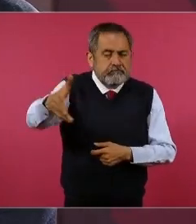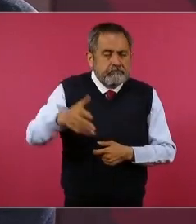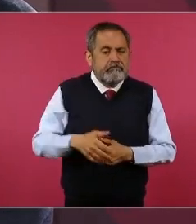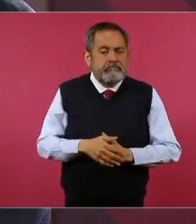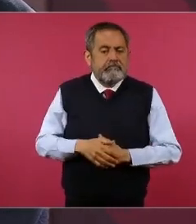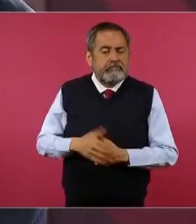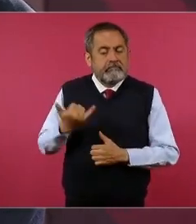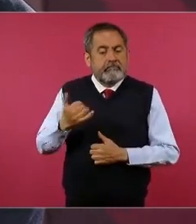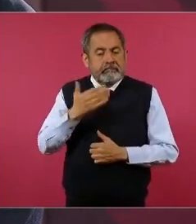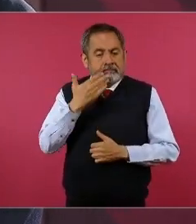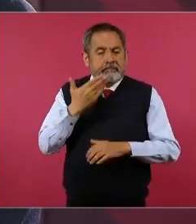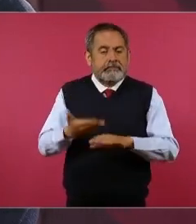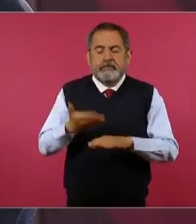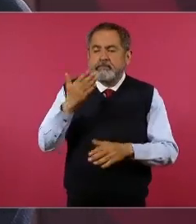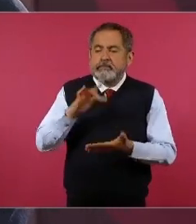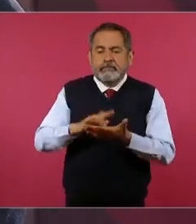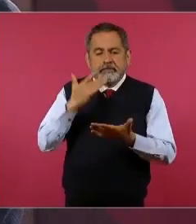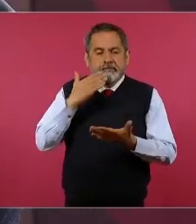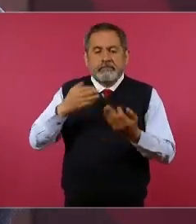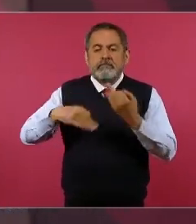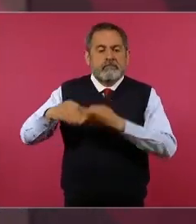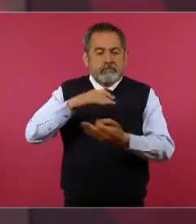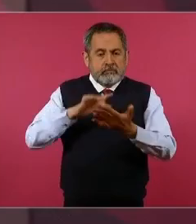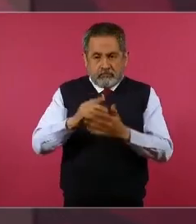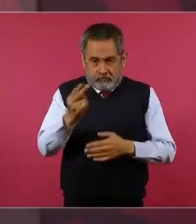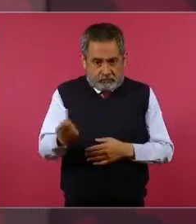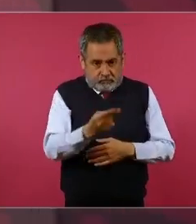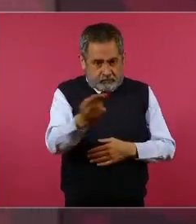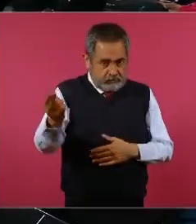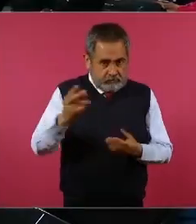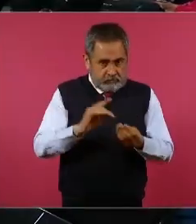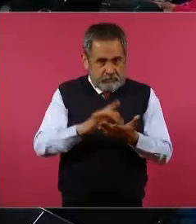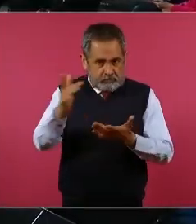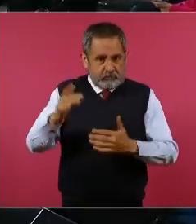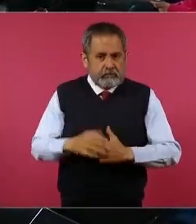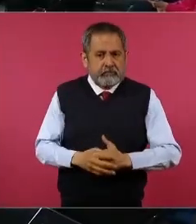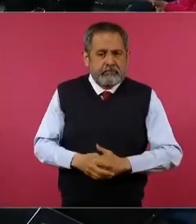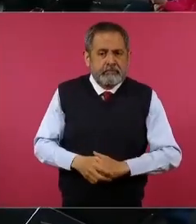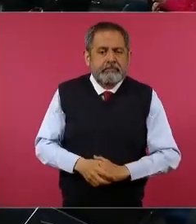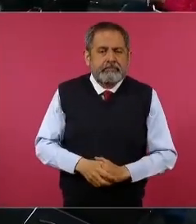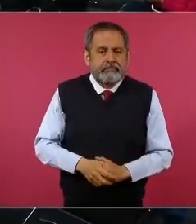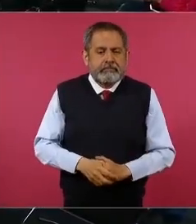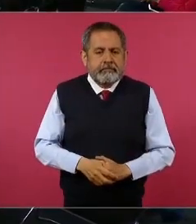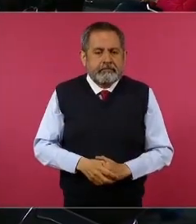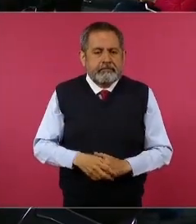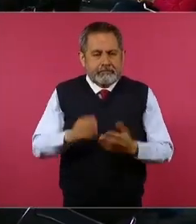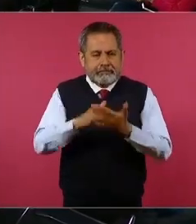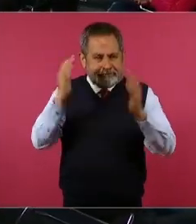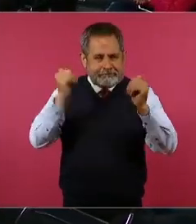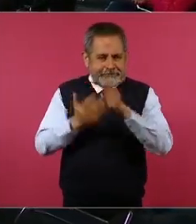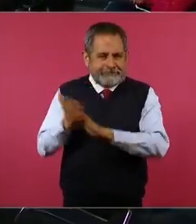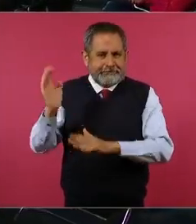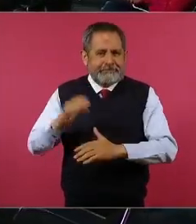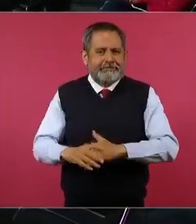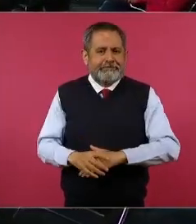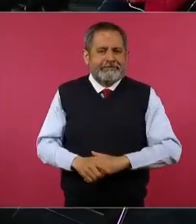y muy agradecido con todos, con ustedes, muy agradecidos. Y ahora sí nos vamos.